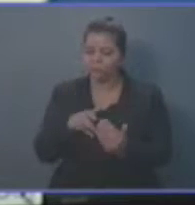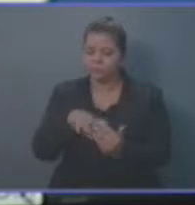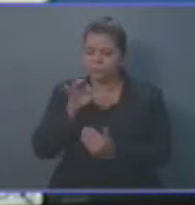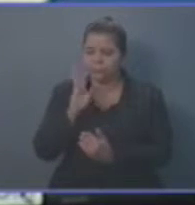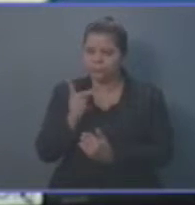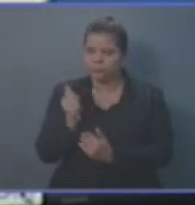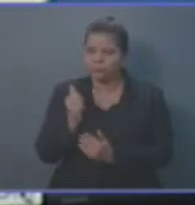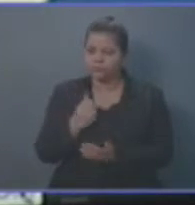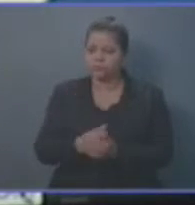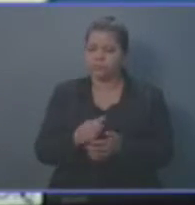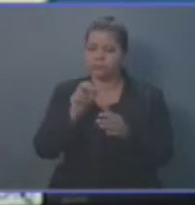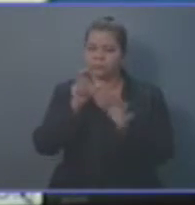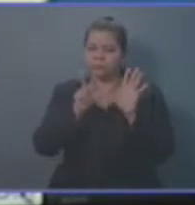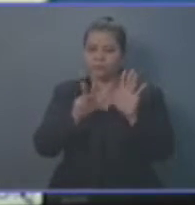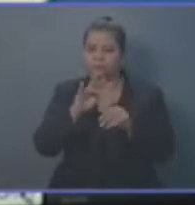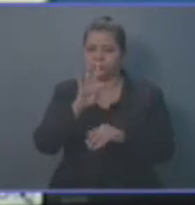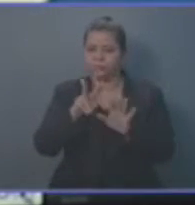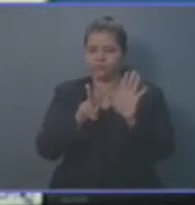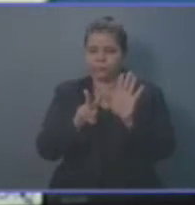número